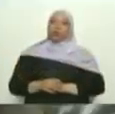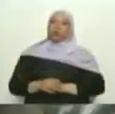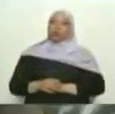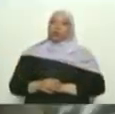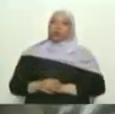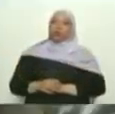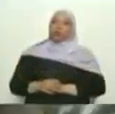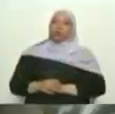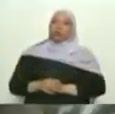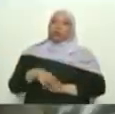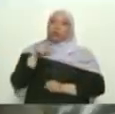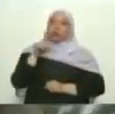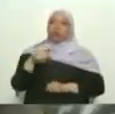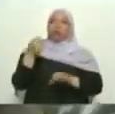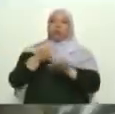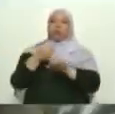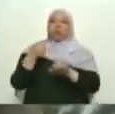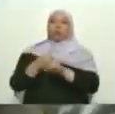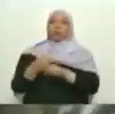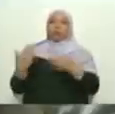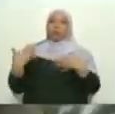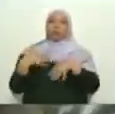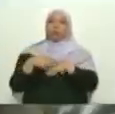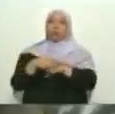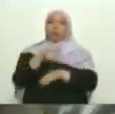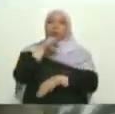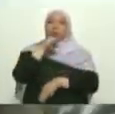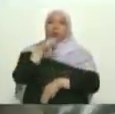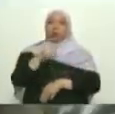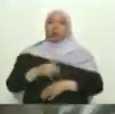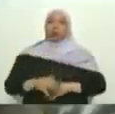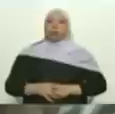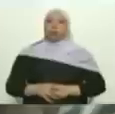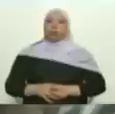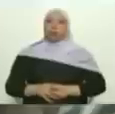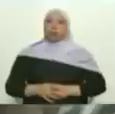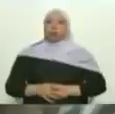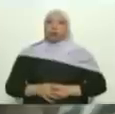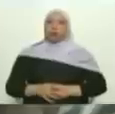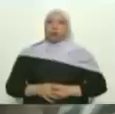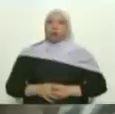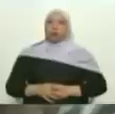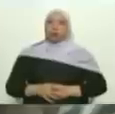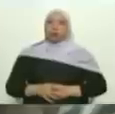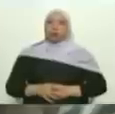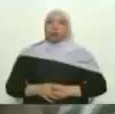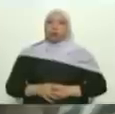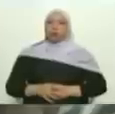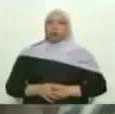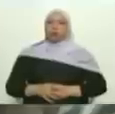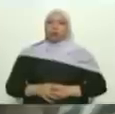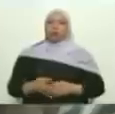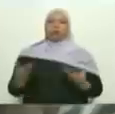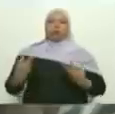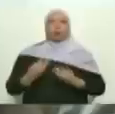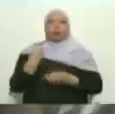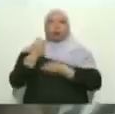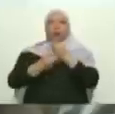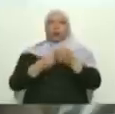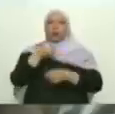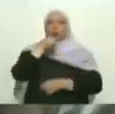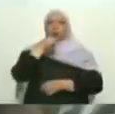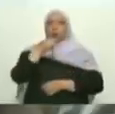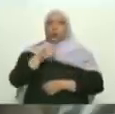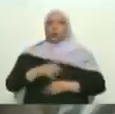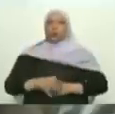que fue orquestada por este sujeto conocido como LL, que fue el que se inspiró en